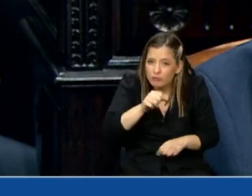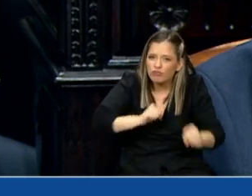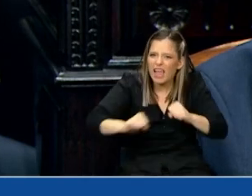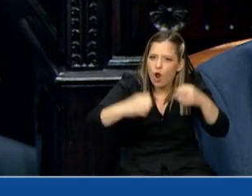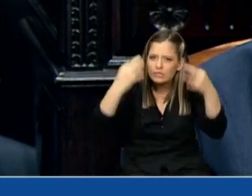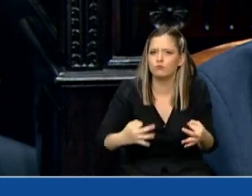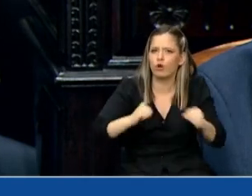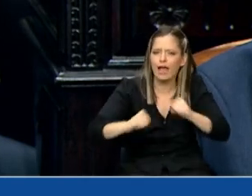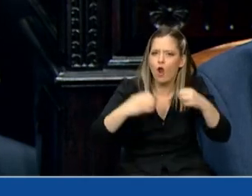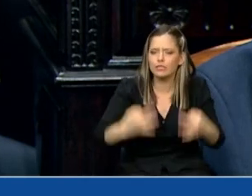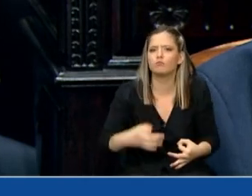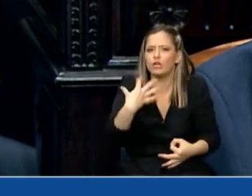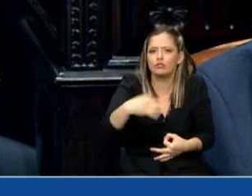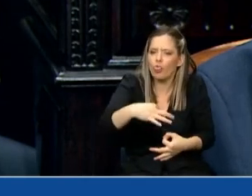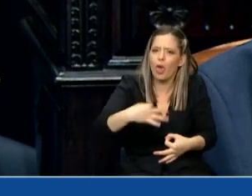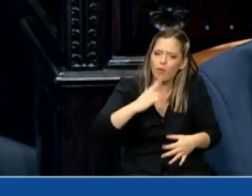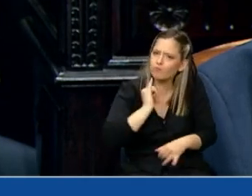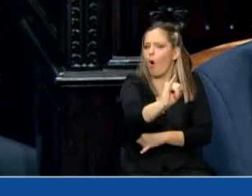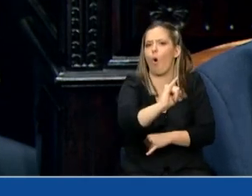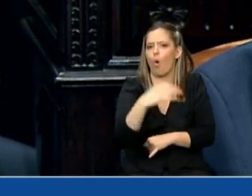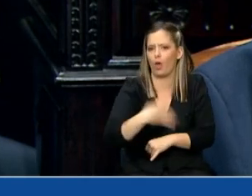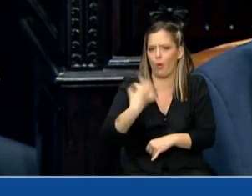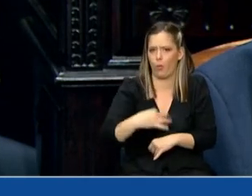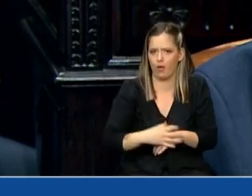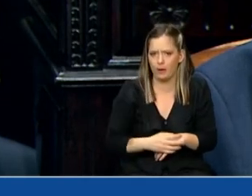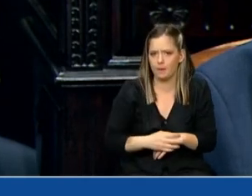terrorista y que se lo condenan.